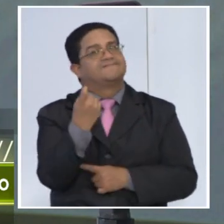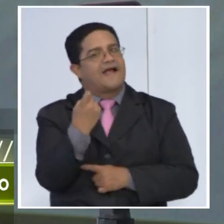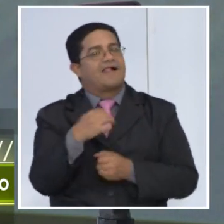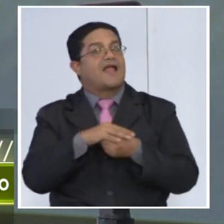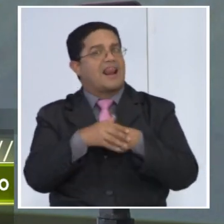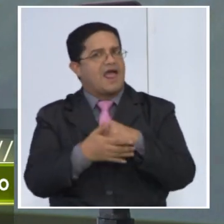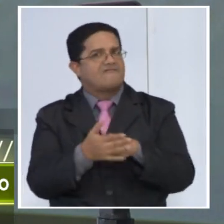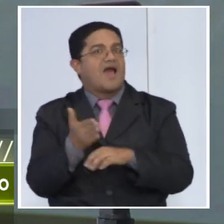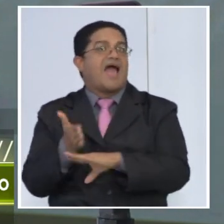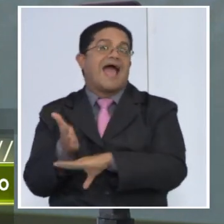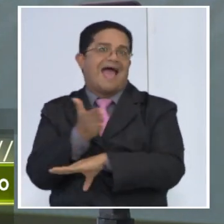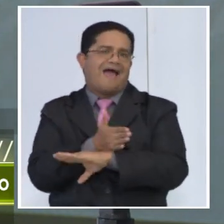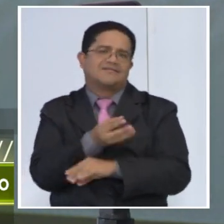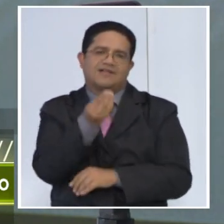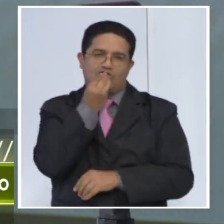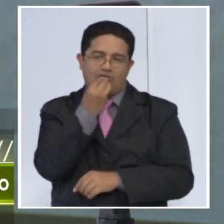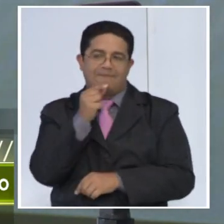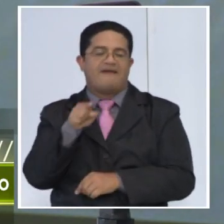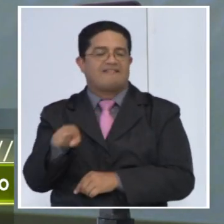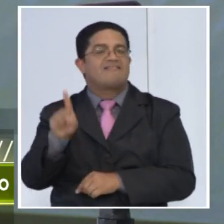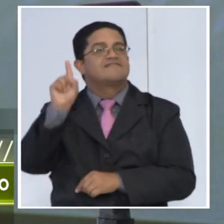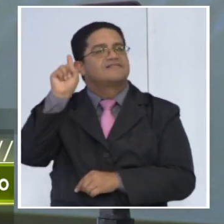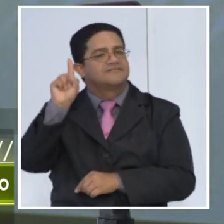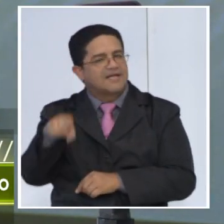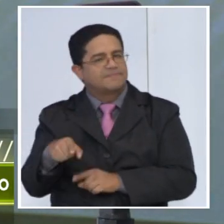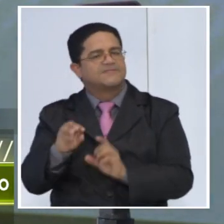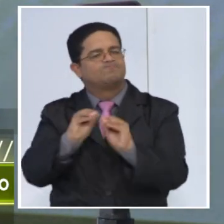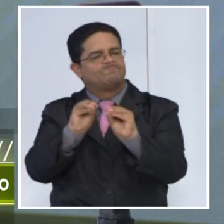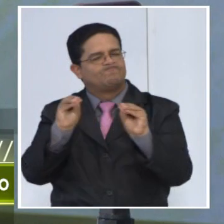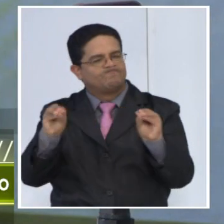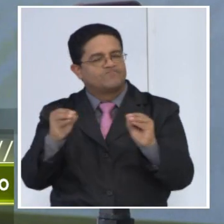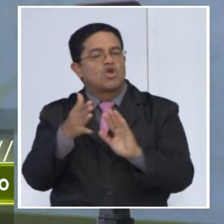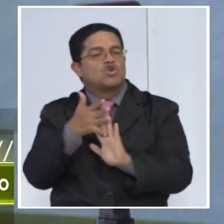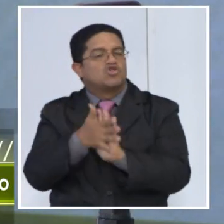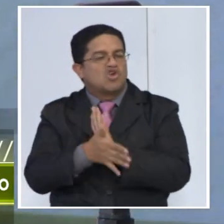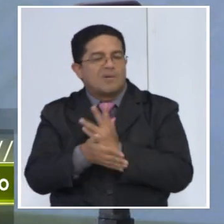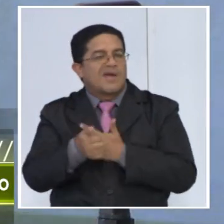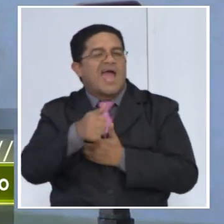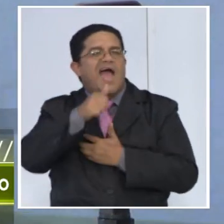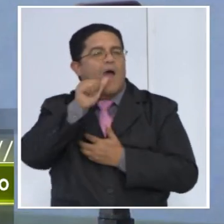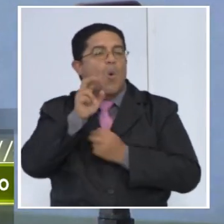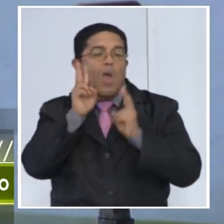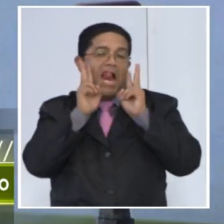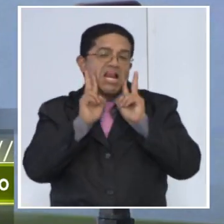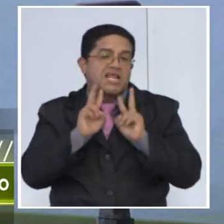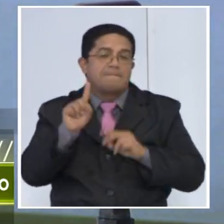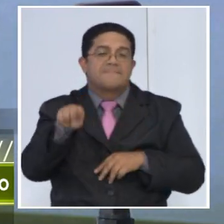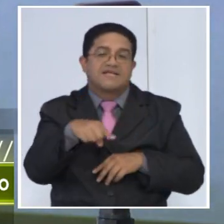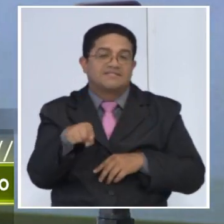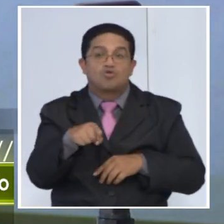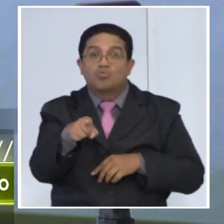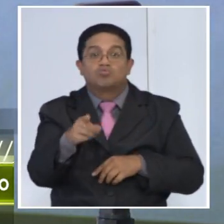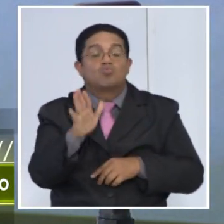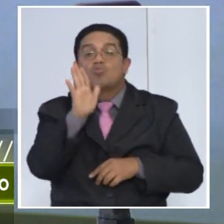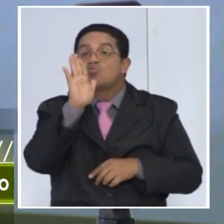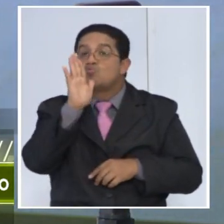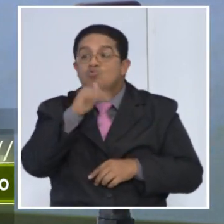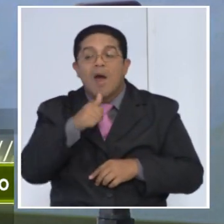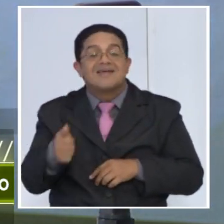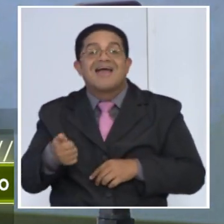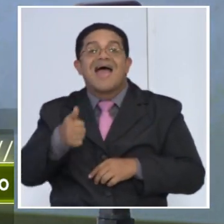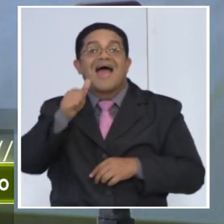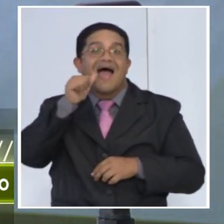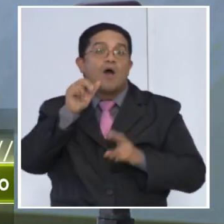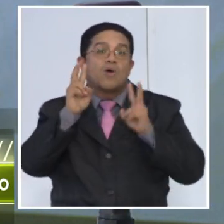consumo humano. Ahí también hacemos un énfasis con el tema de la calidad del agua. Para el consumo, si usted no tiene filtro, hierva